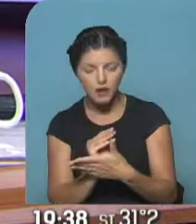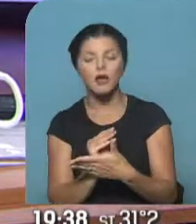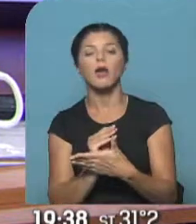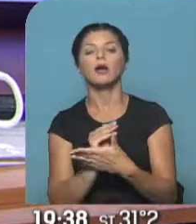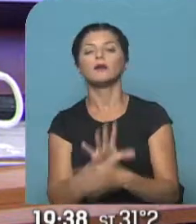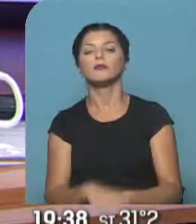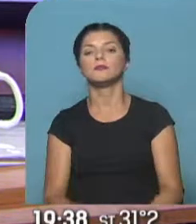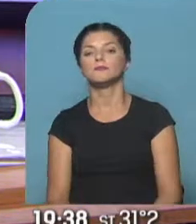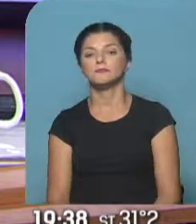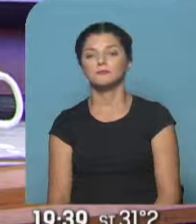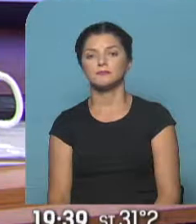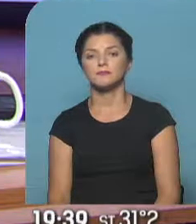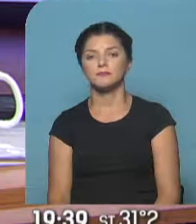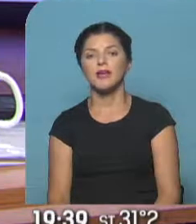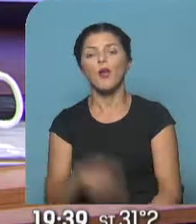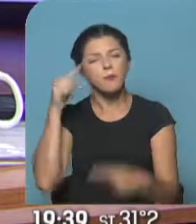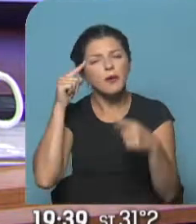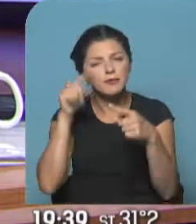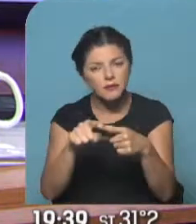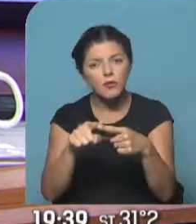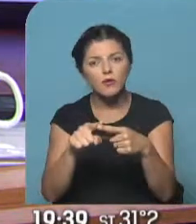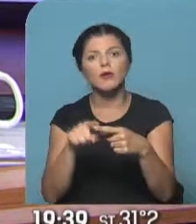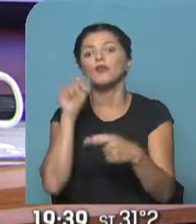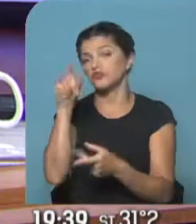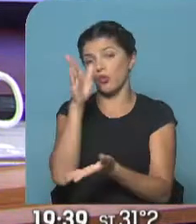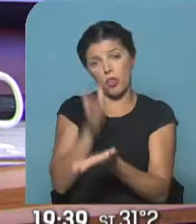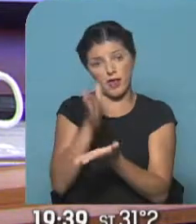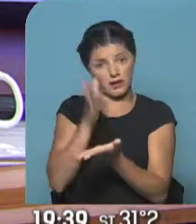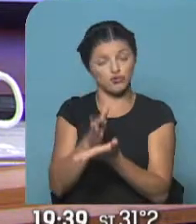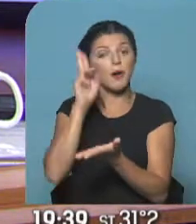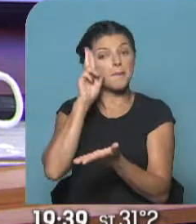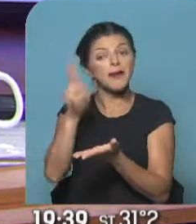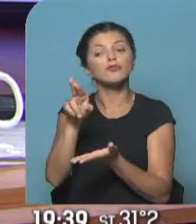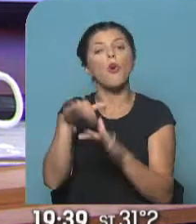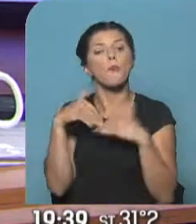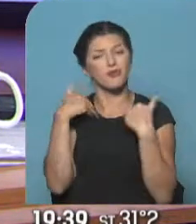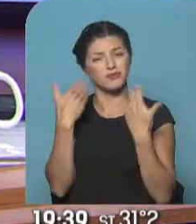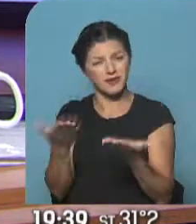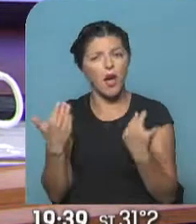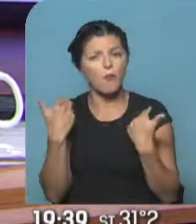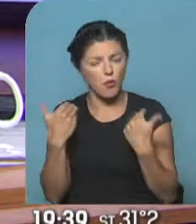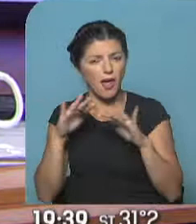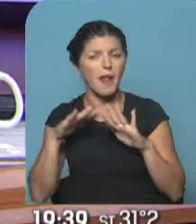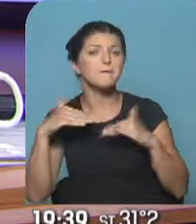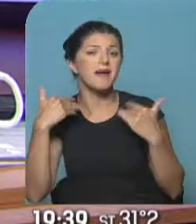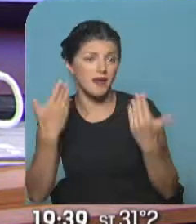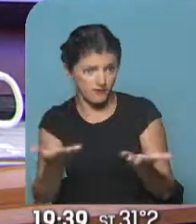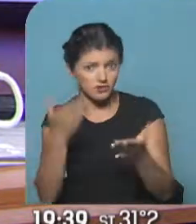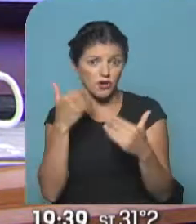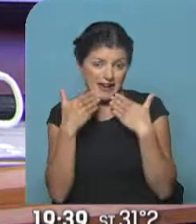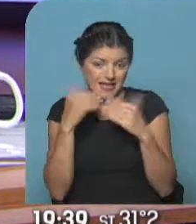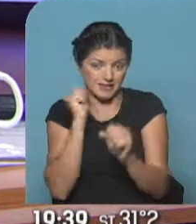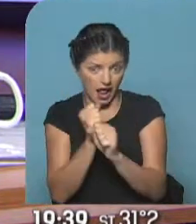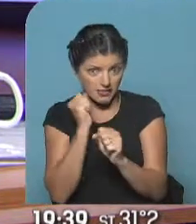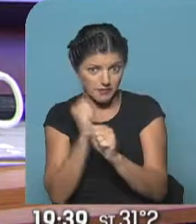de la intención de que puedan contar con sus derechos, que se les dé la posibilidad de contar con beneficios y de que puedan de alguna